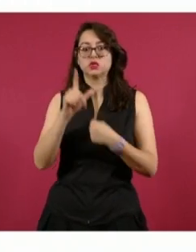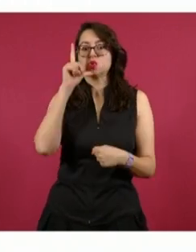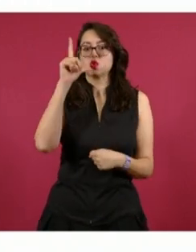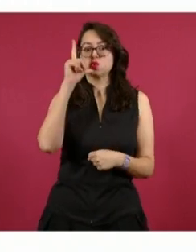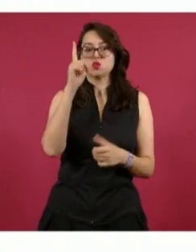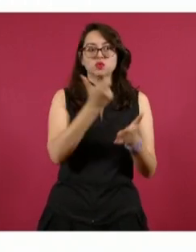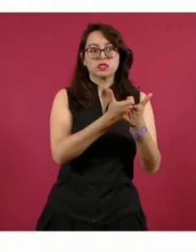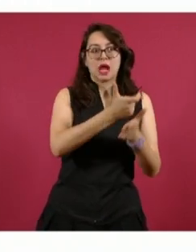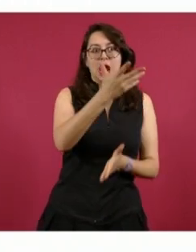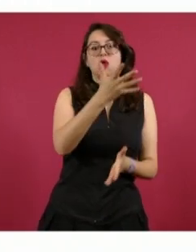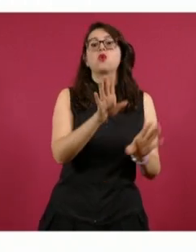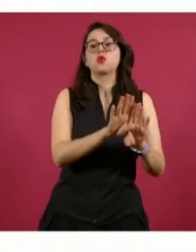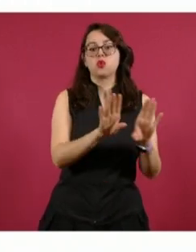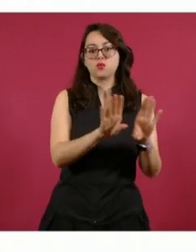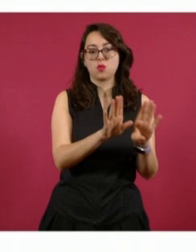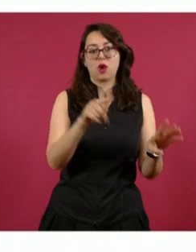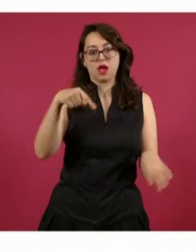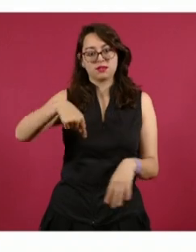y